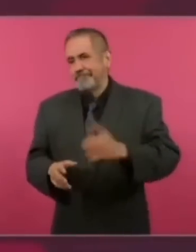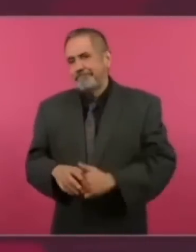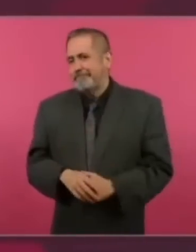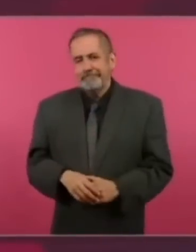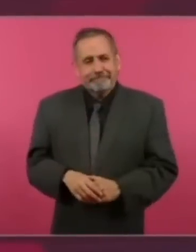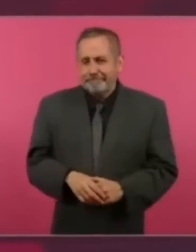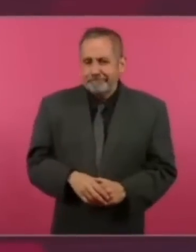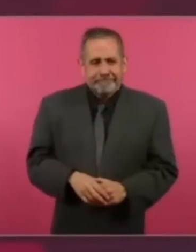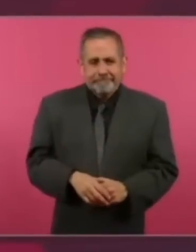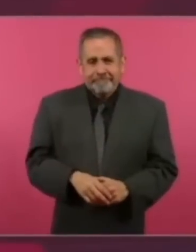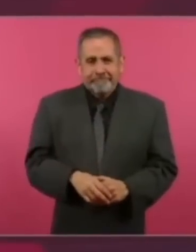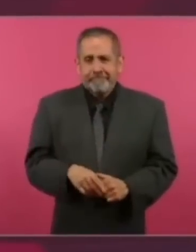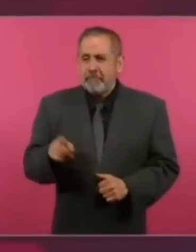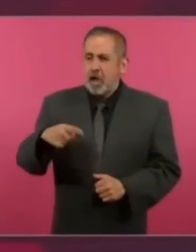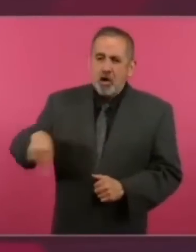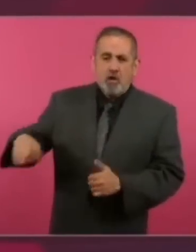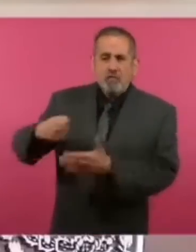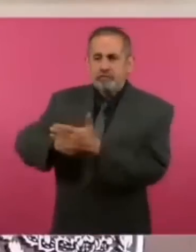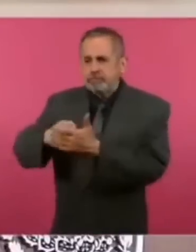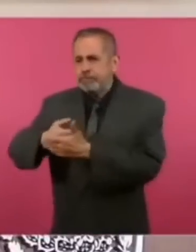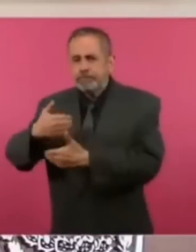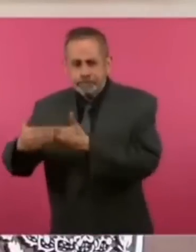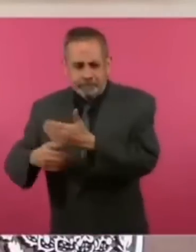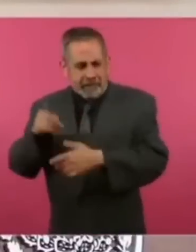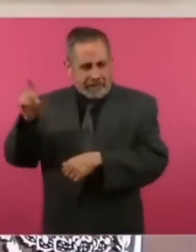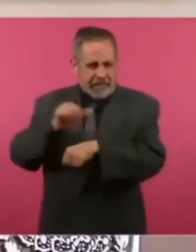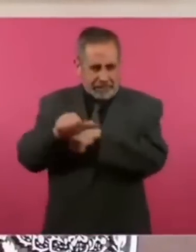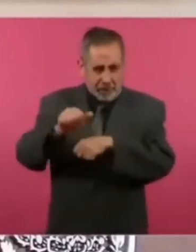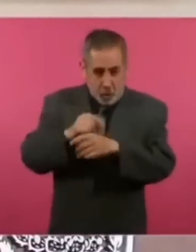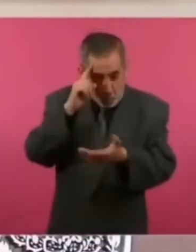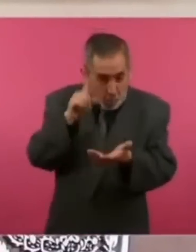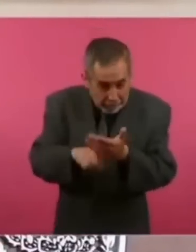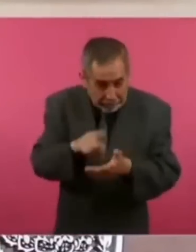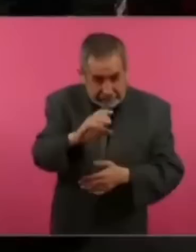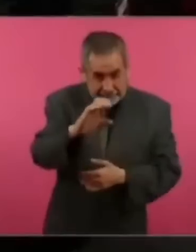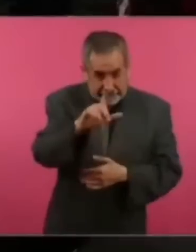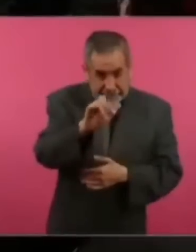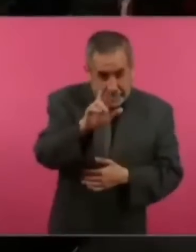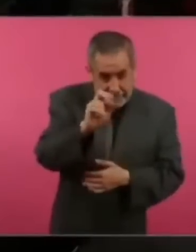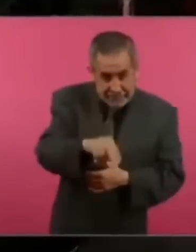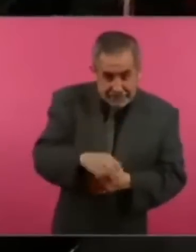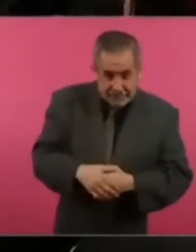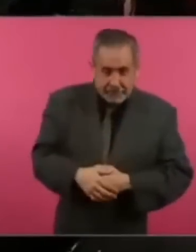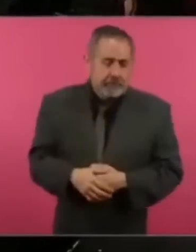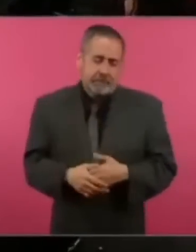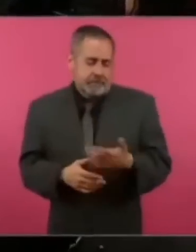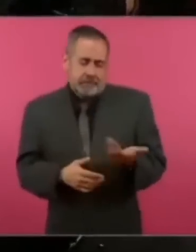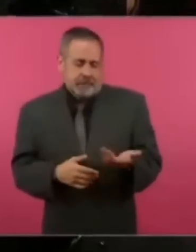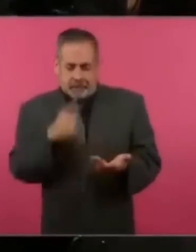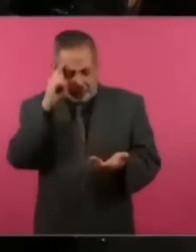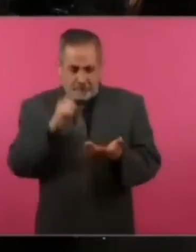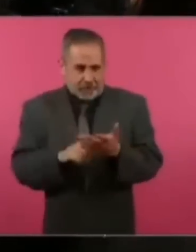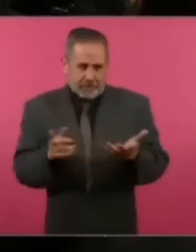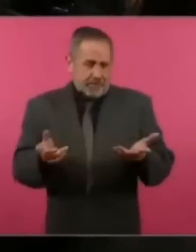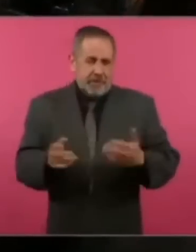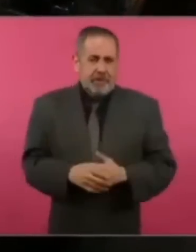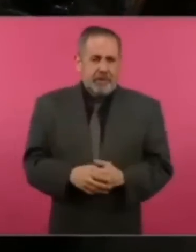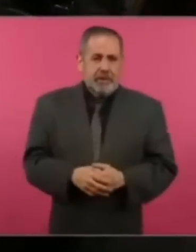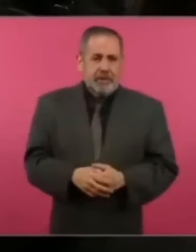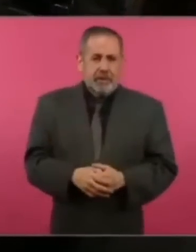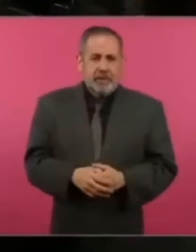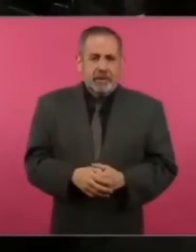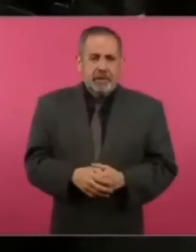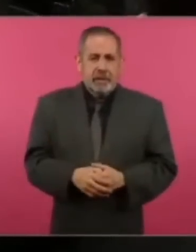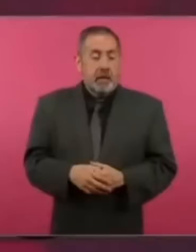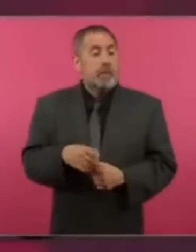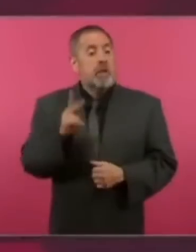a un movimiento progresista en Argentina. ¿Tú lo crees eso? No, no lo creo. Bueno, pero